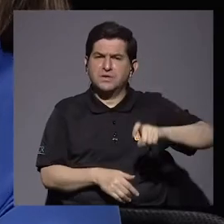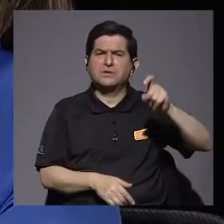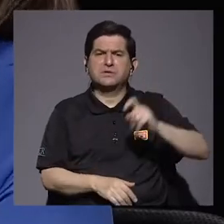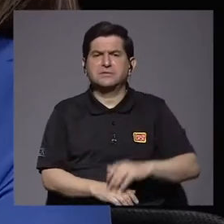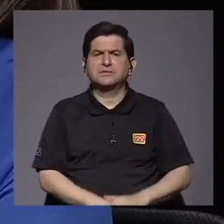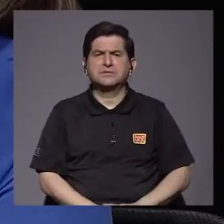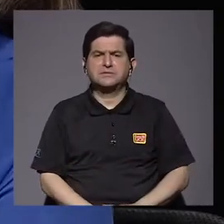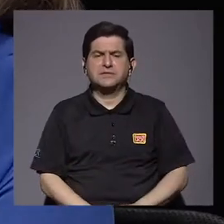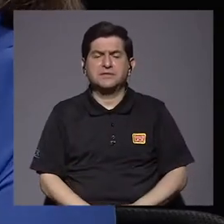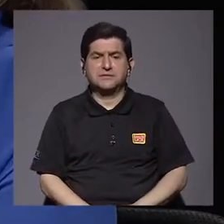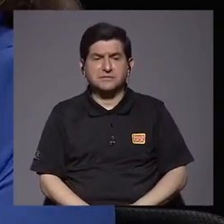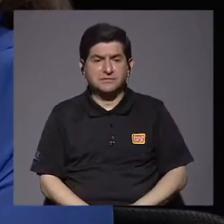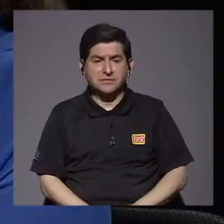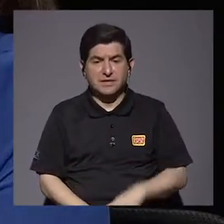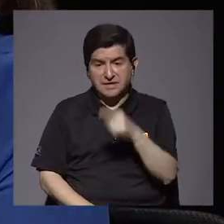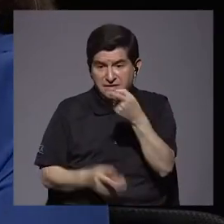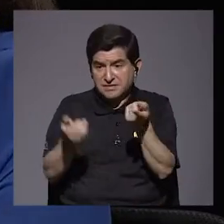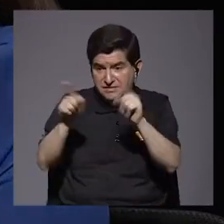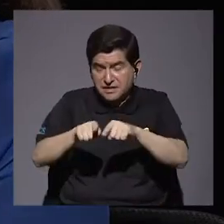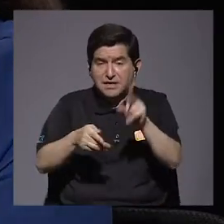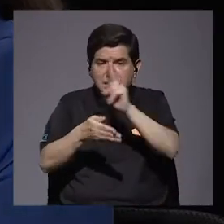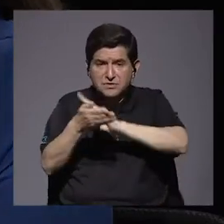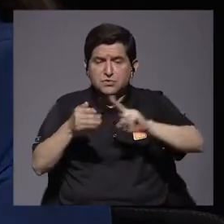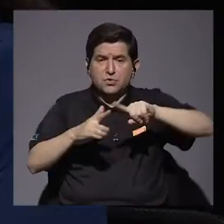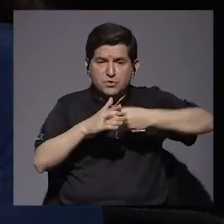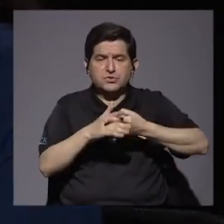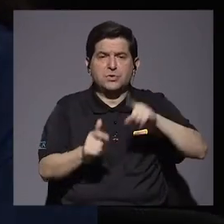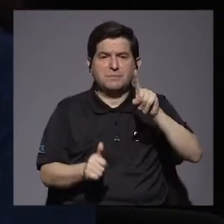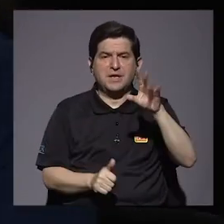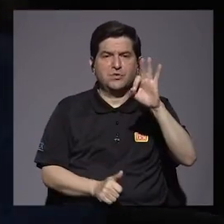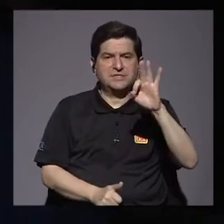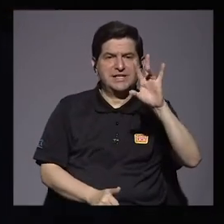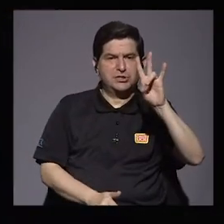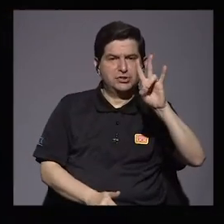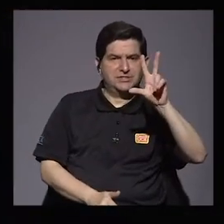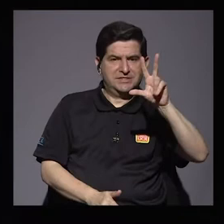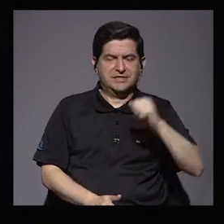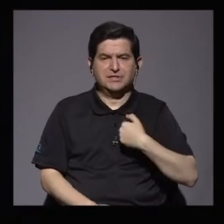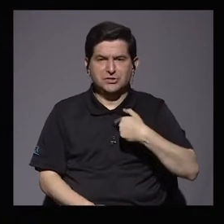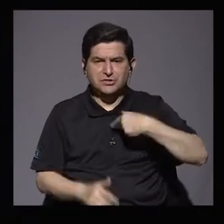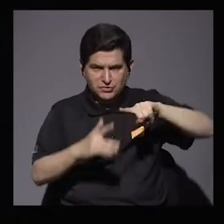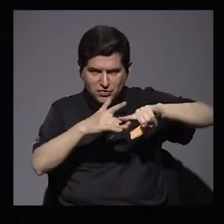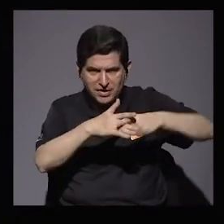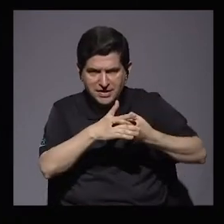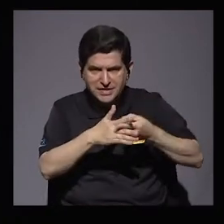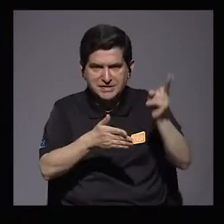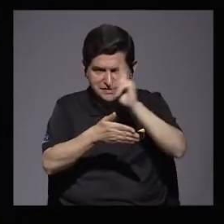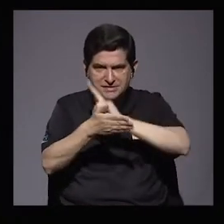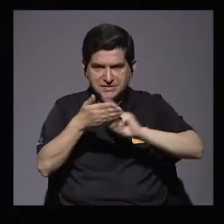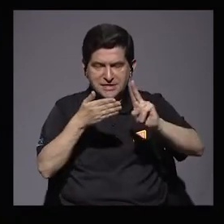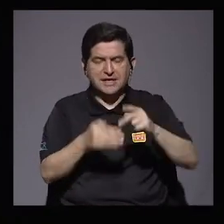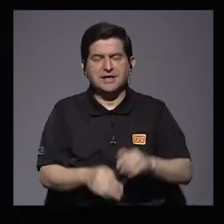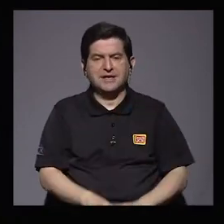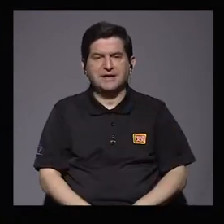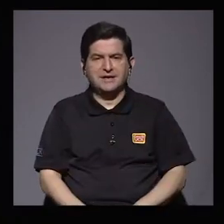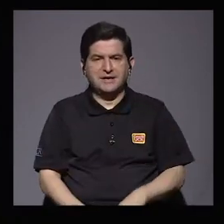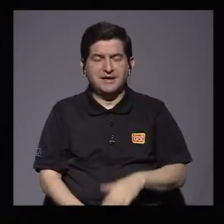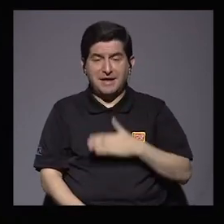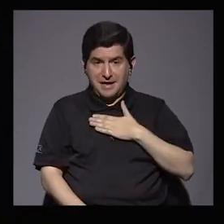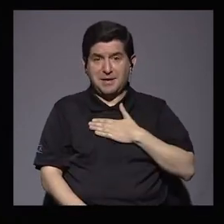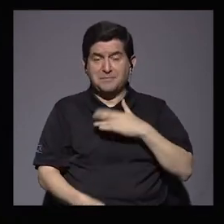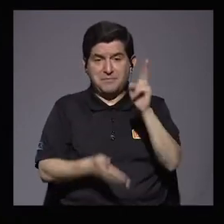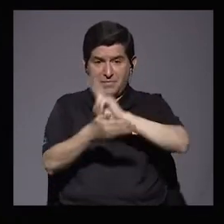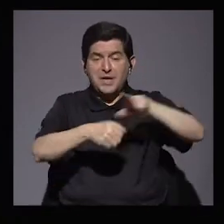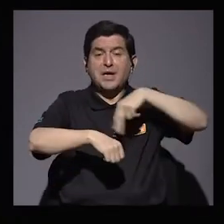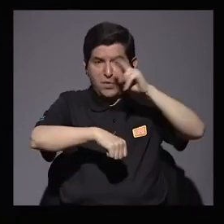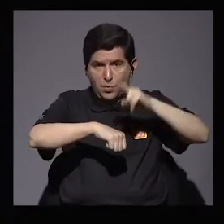necesita, es una universidad que empezó en el año 73. Yo ingresé en la U, yo siempre digo en la U, en